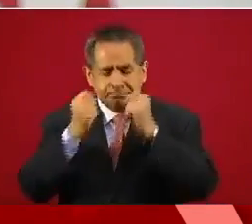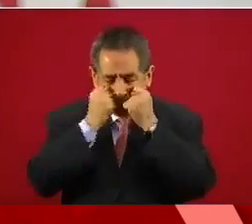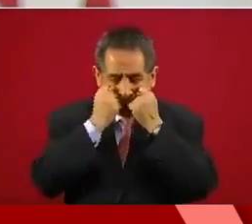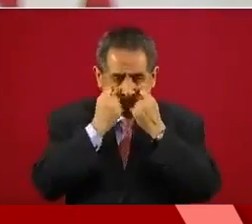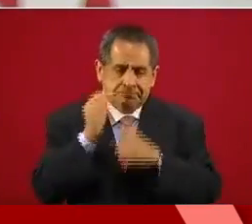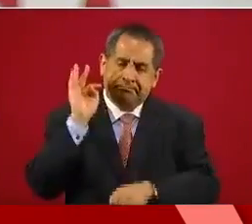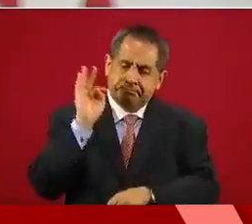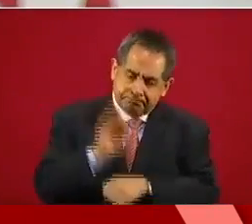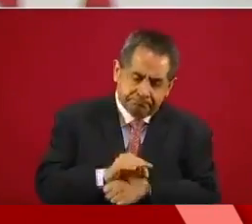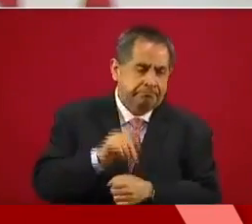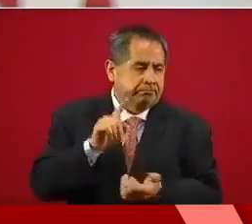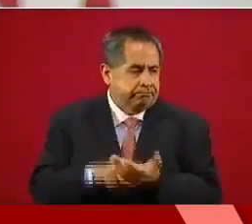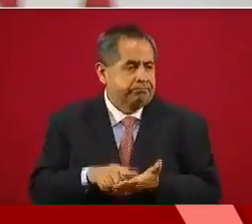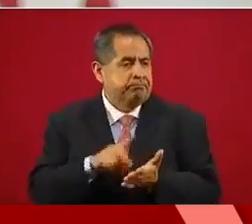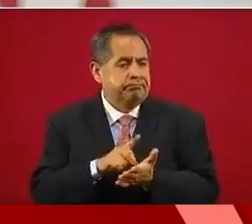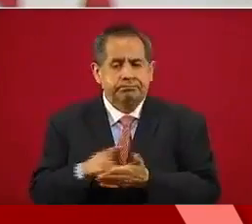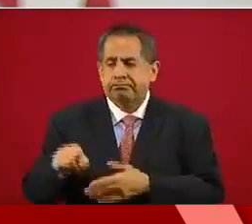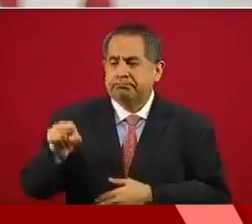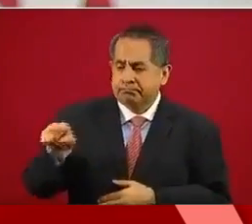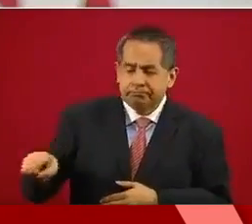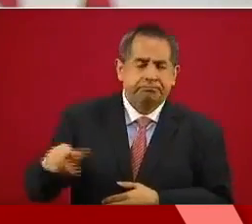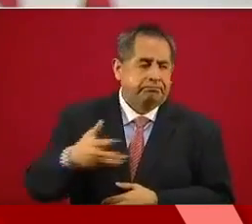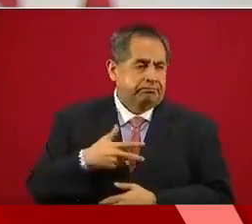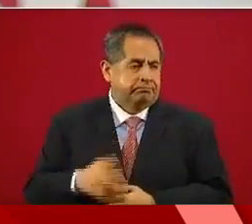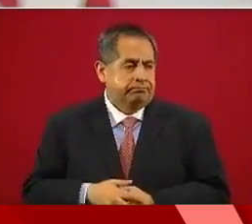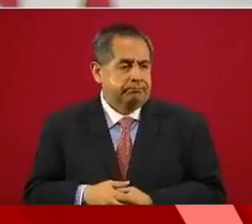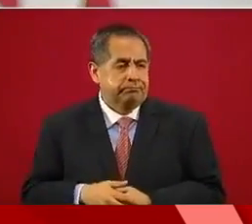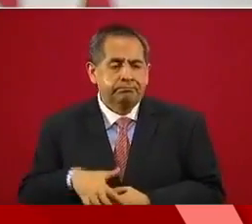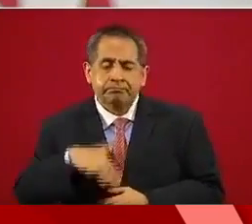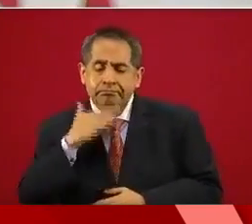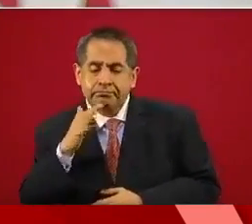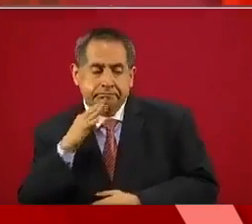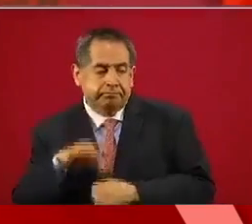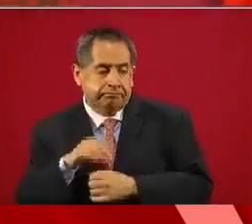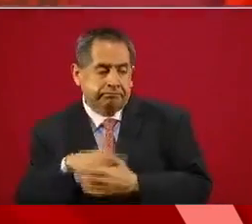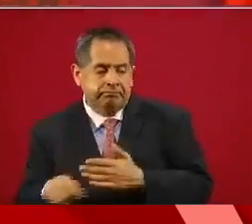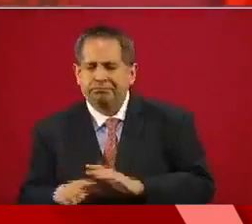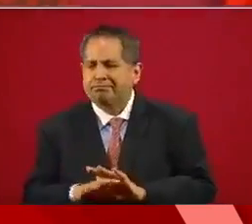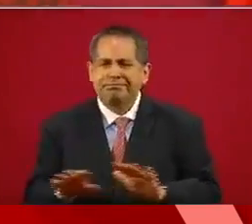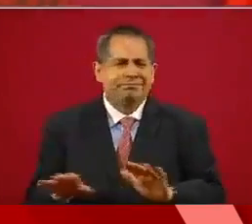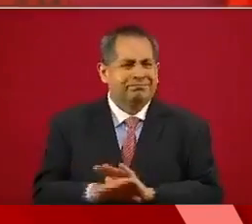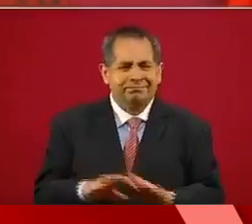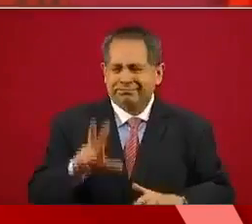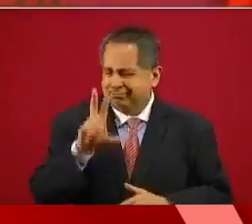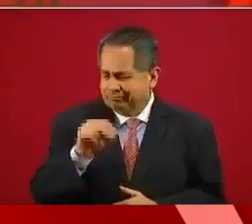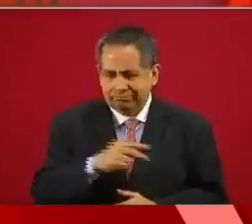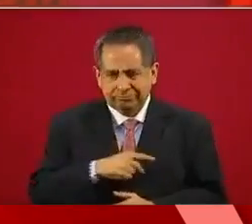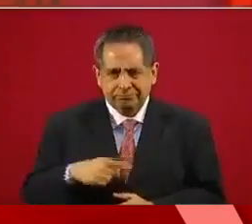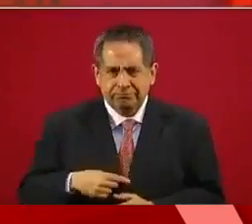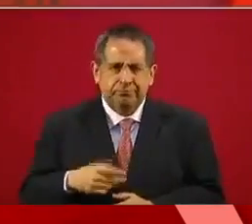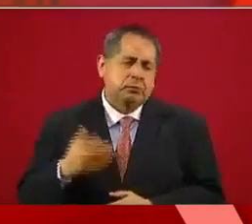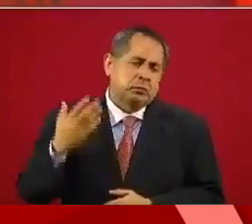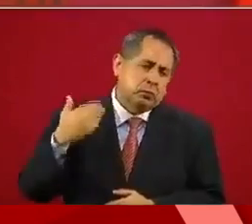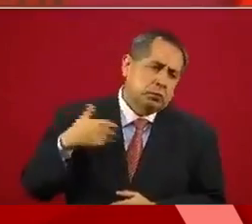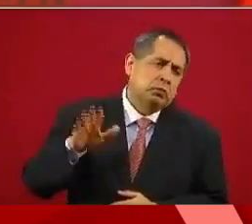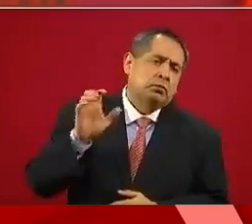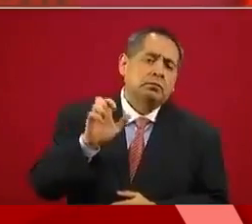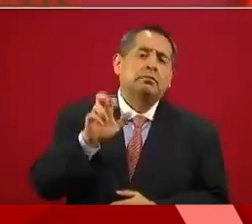que se destierre el fraude electoral que quede para el anecdotario